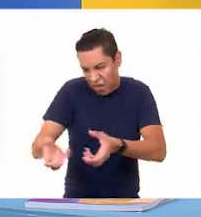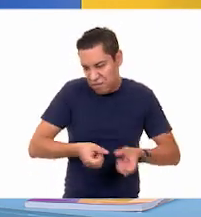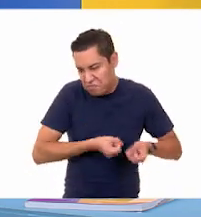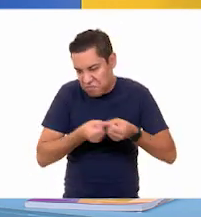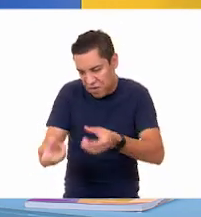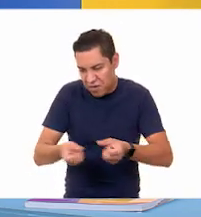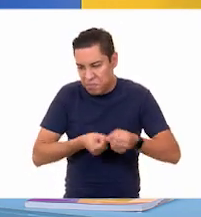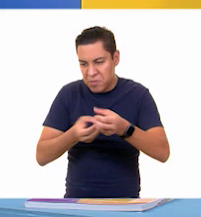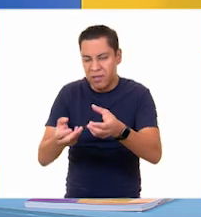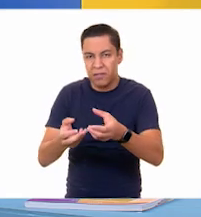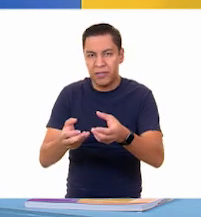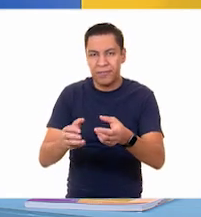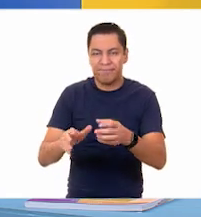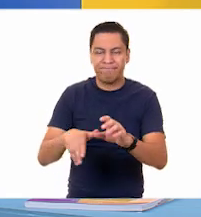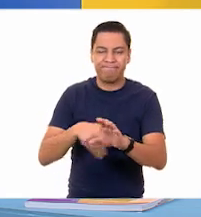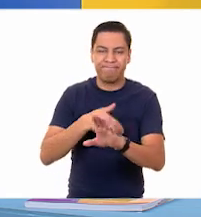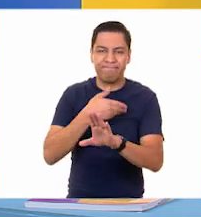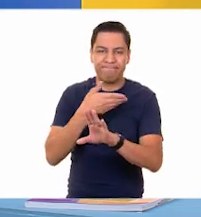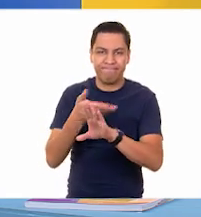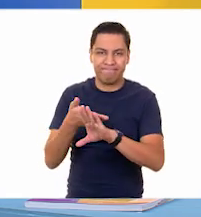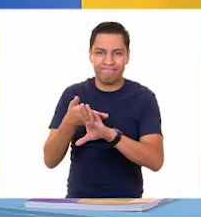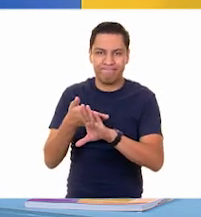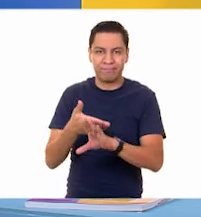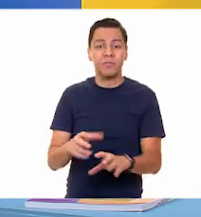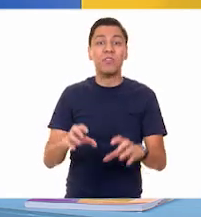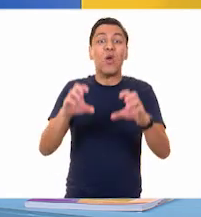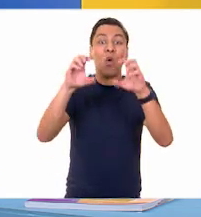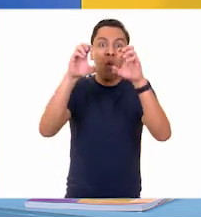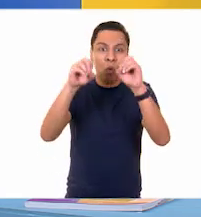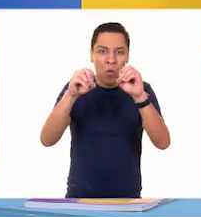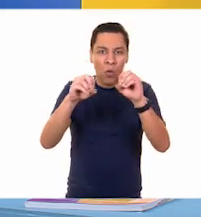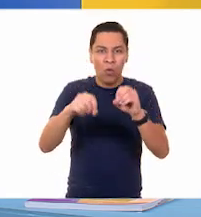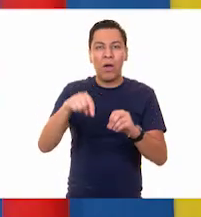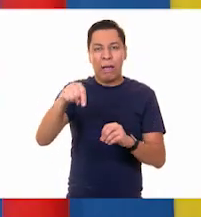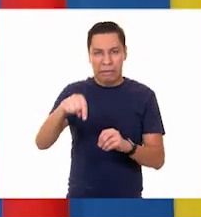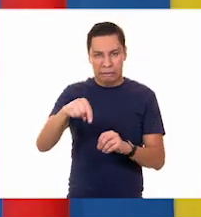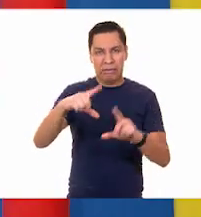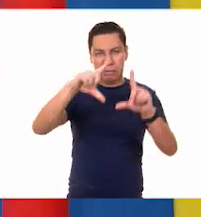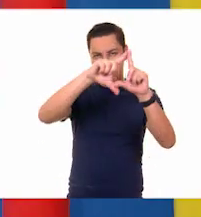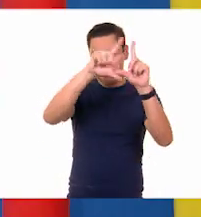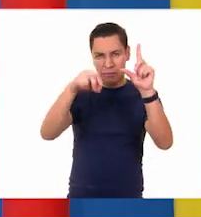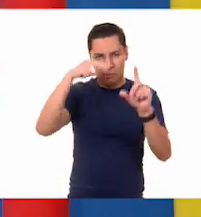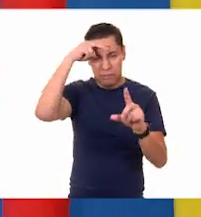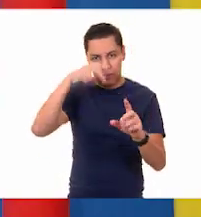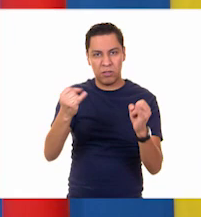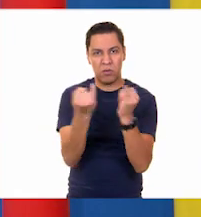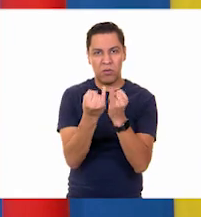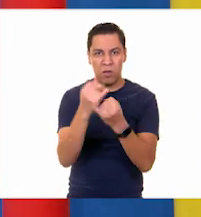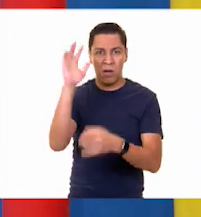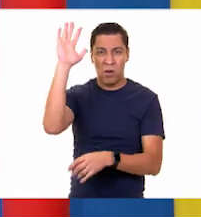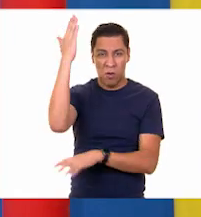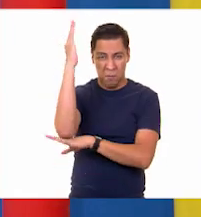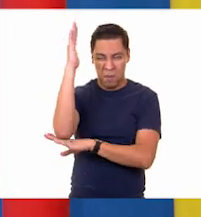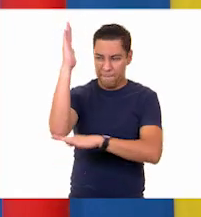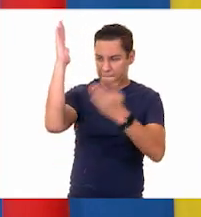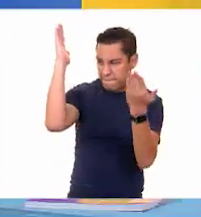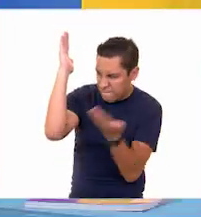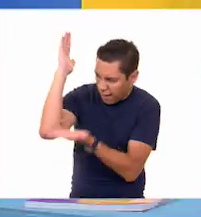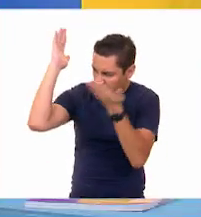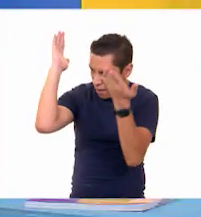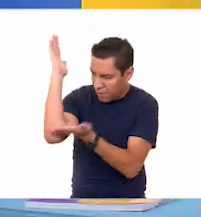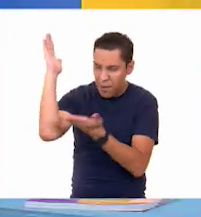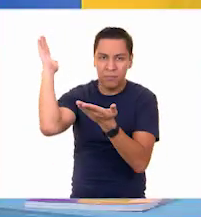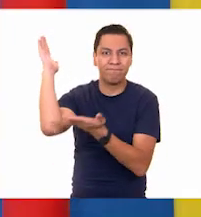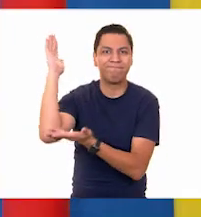las actividades forestales, cuando se realizan de una manera insostenible, claro. Eso tiene que ver con la deforestación, ¿verdad? En